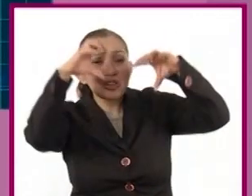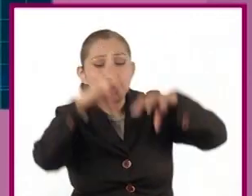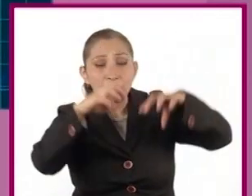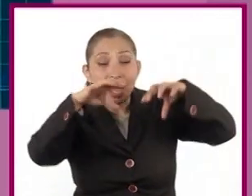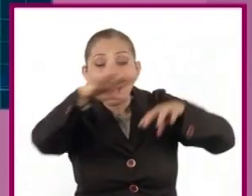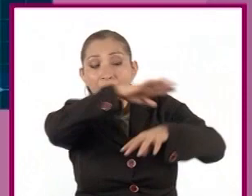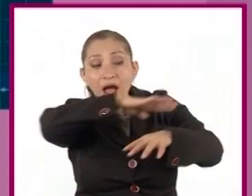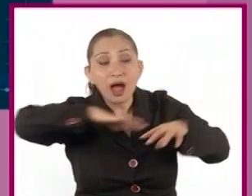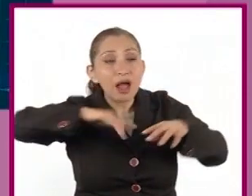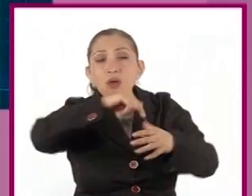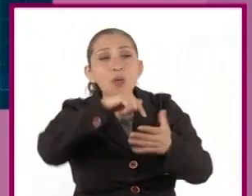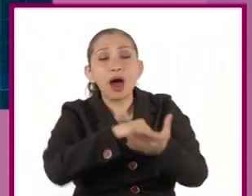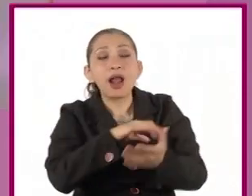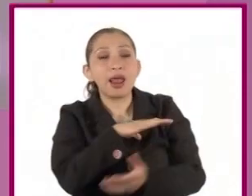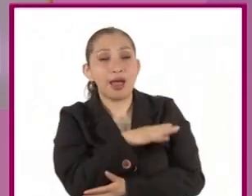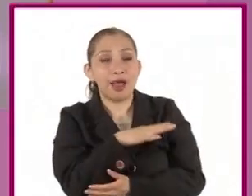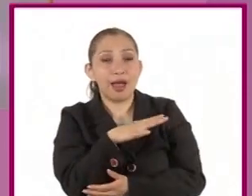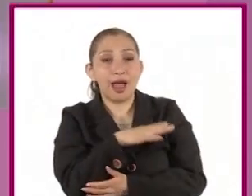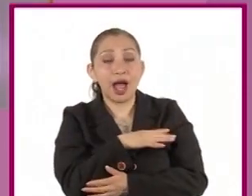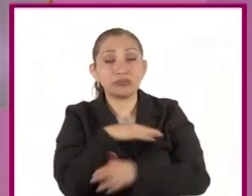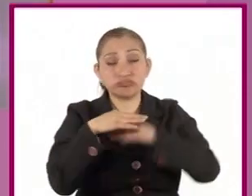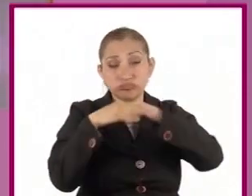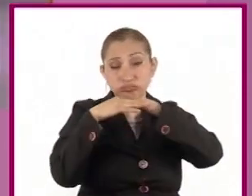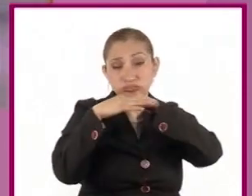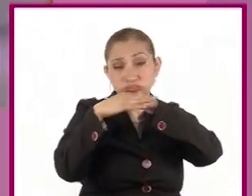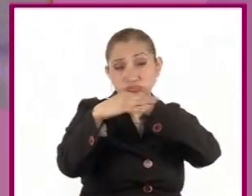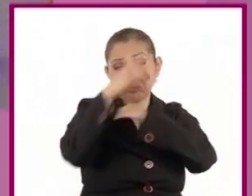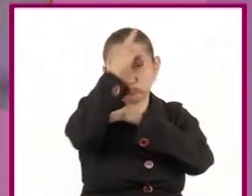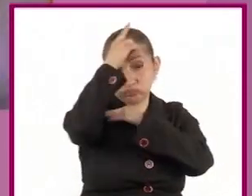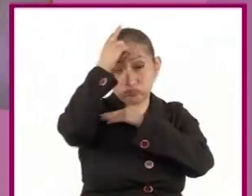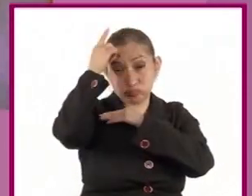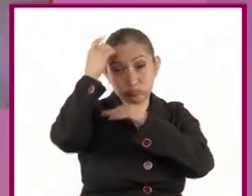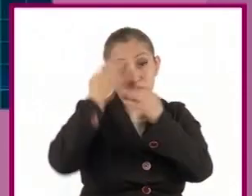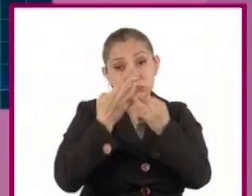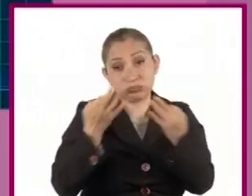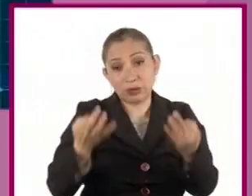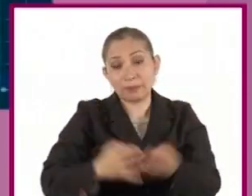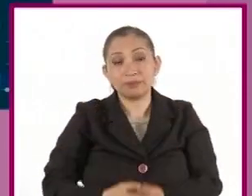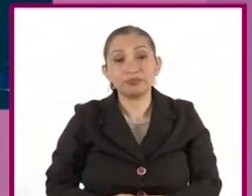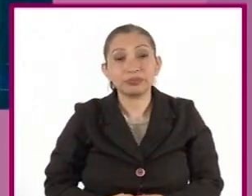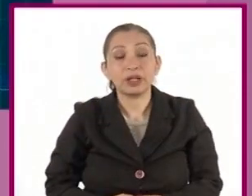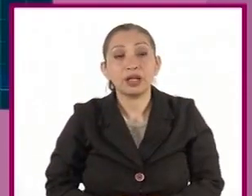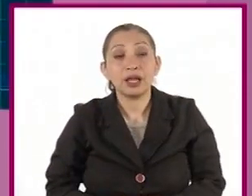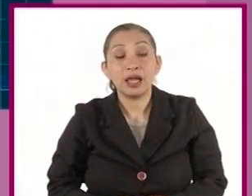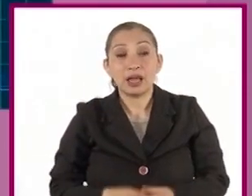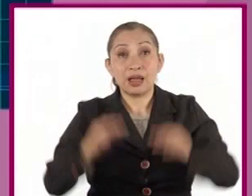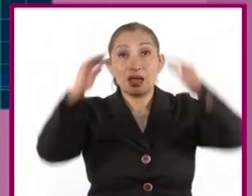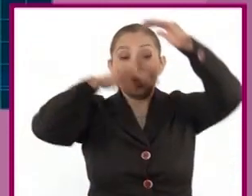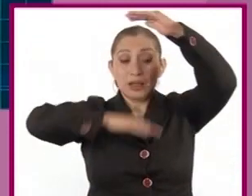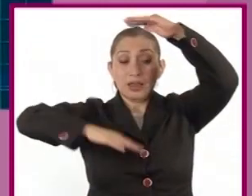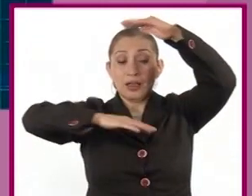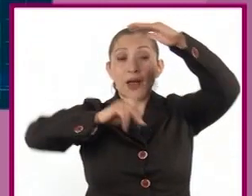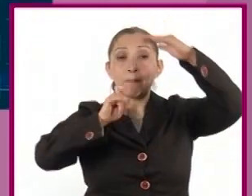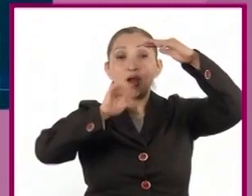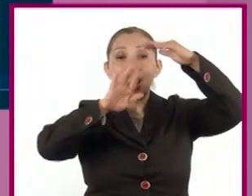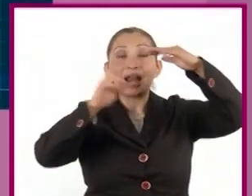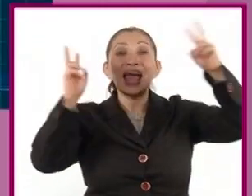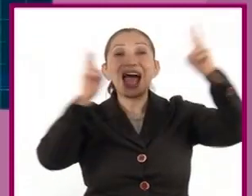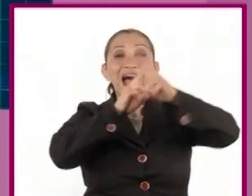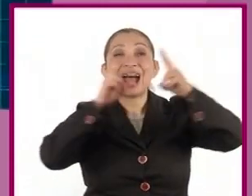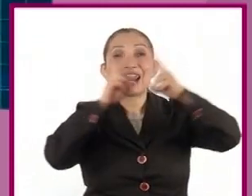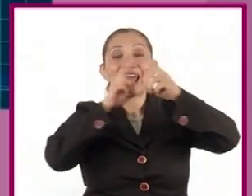en estas latitudes se encuentran los grandes desiertos de la Tierra. Los frentes polares se forman por el choque de los